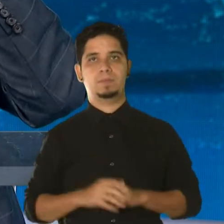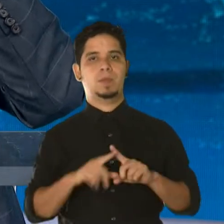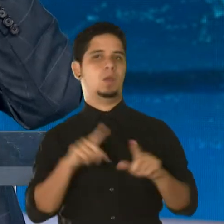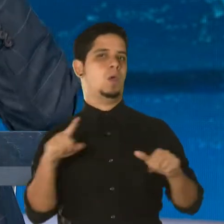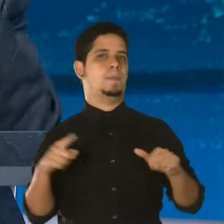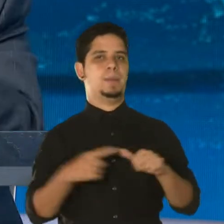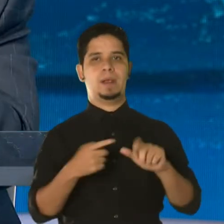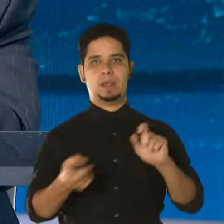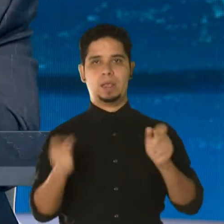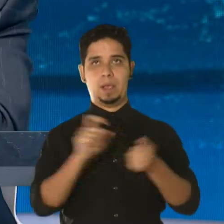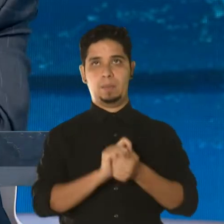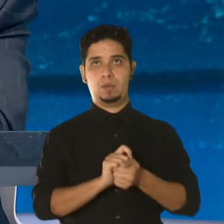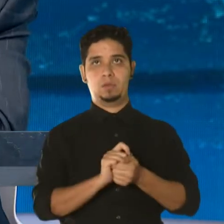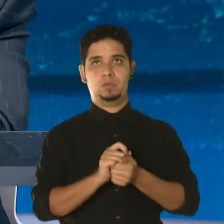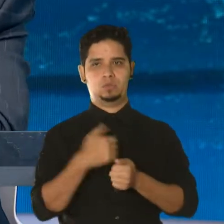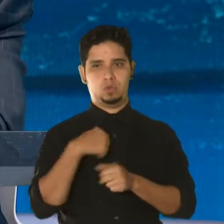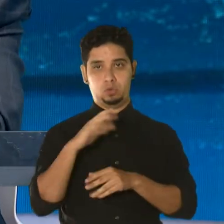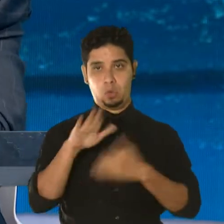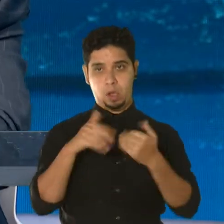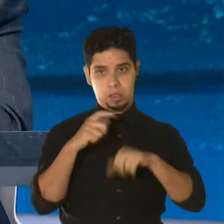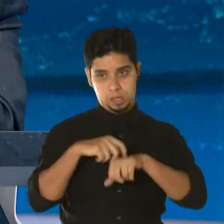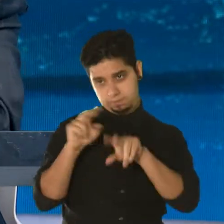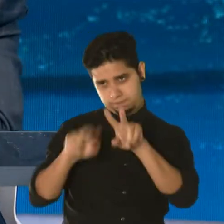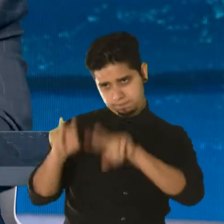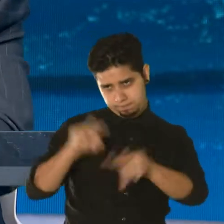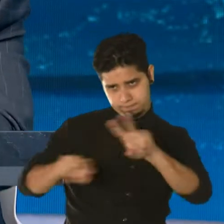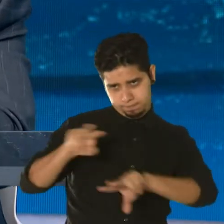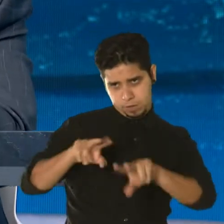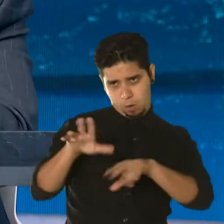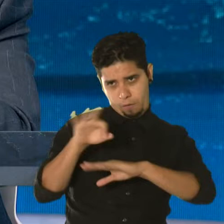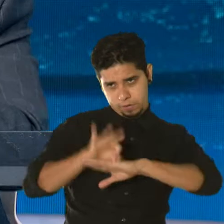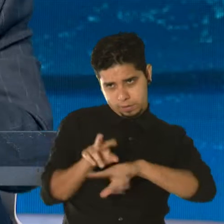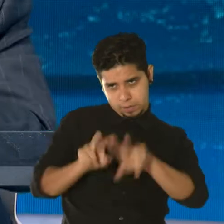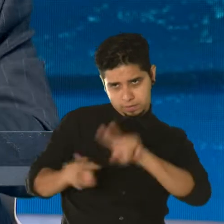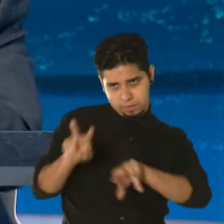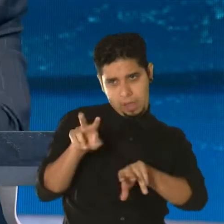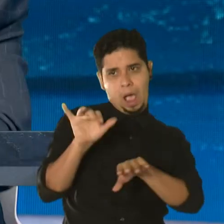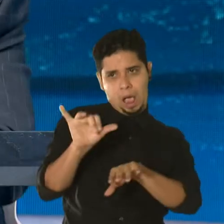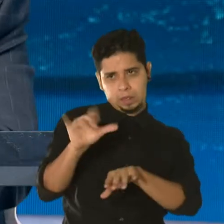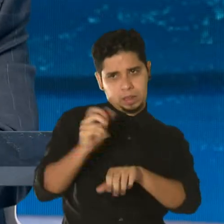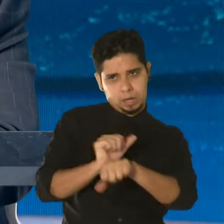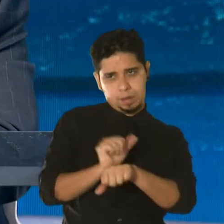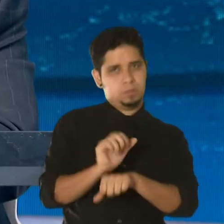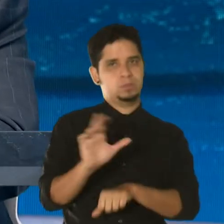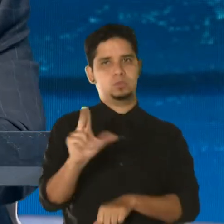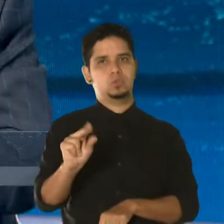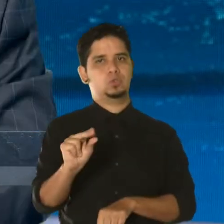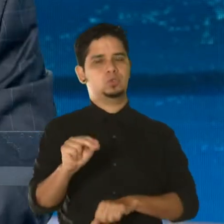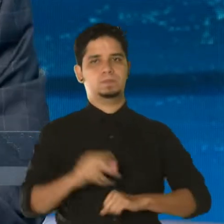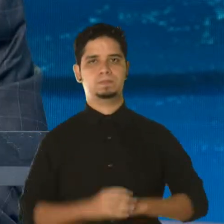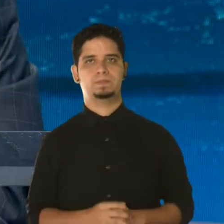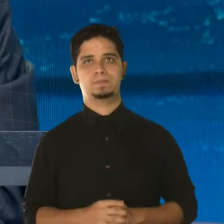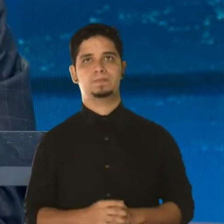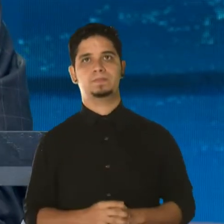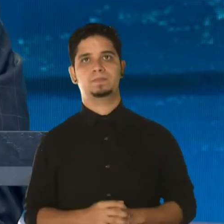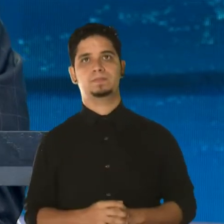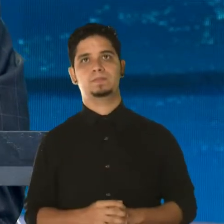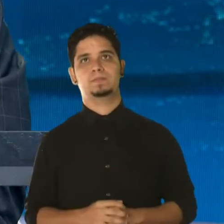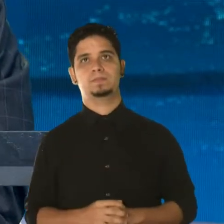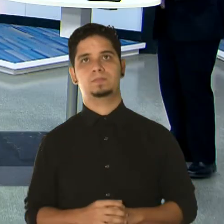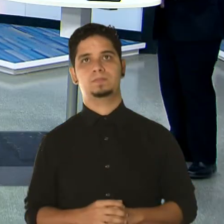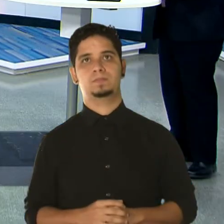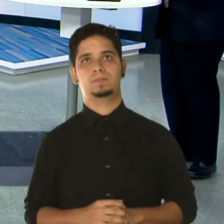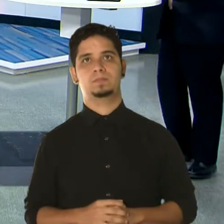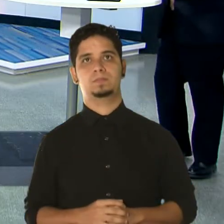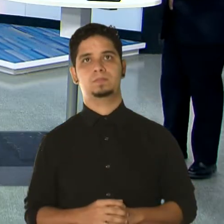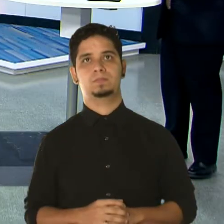cambio es que no te tengo que estar mirando, trabajando o estando en una oficina para yo saber que tú estás trabajando. Y sabemos mucho que, inclusive en